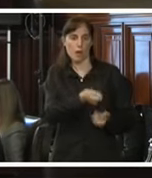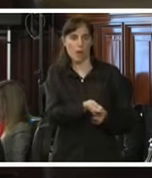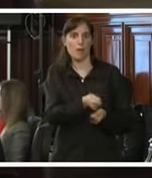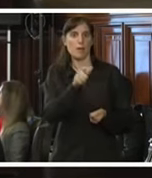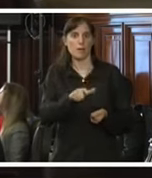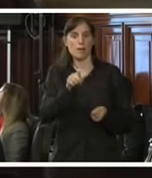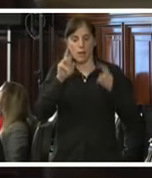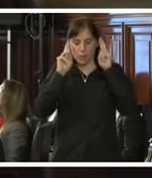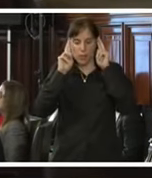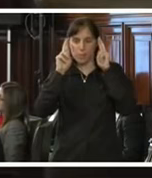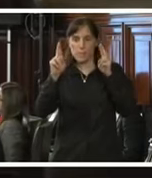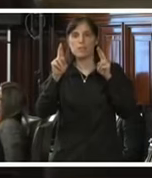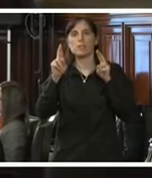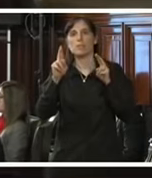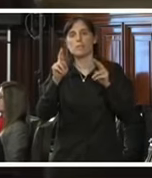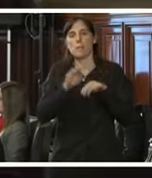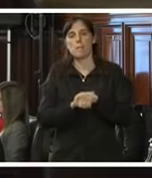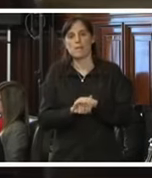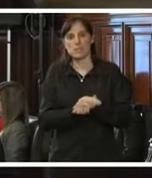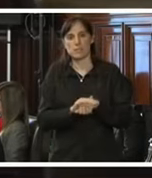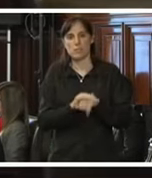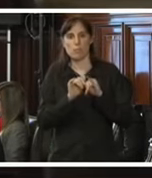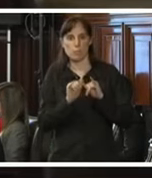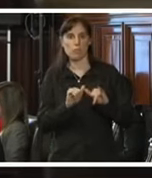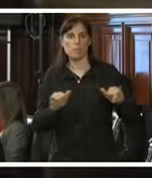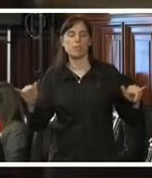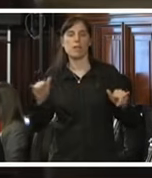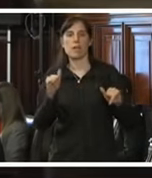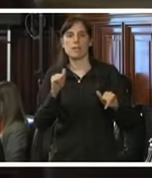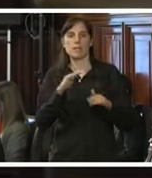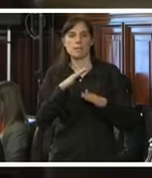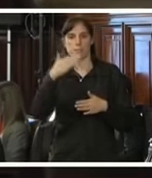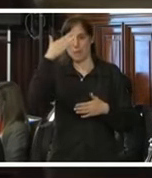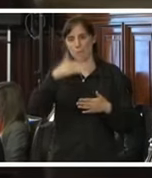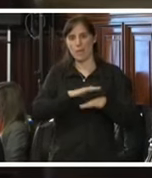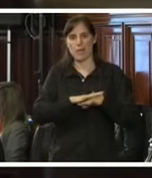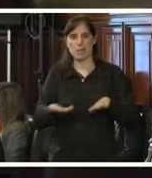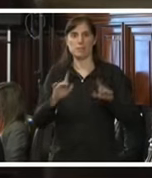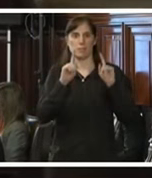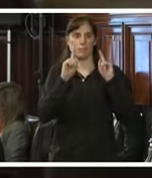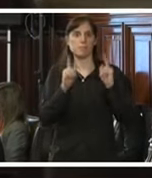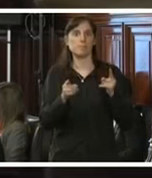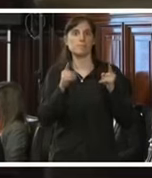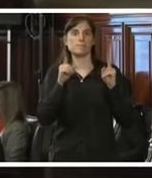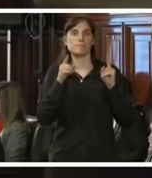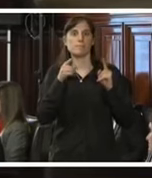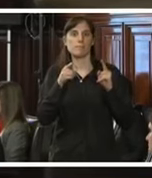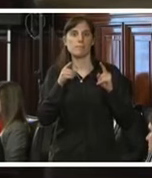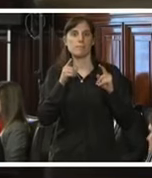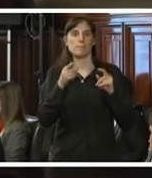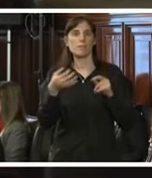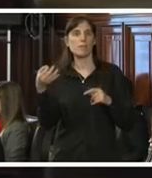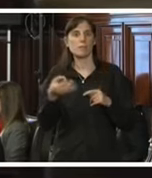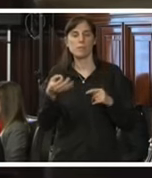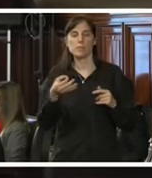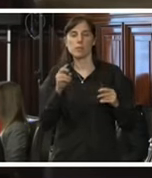respeten los principios de transparencia y publicidad que garanticen una participación de los actores y grupos diversos de la sociedad, especialmente asegurando